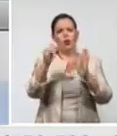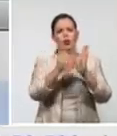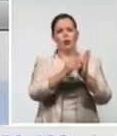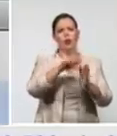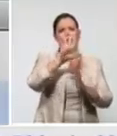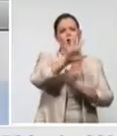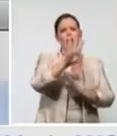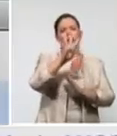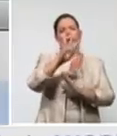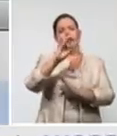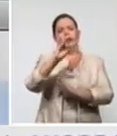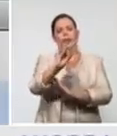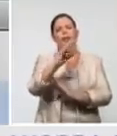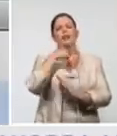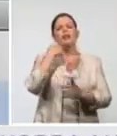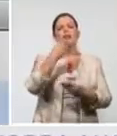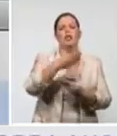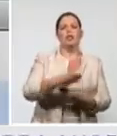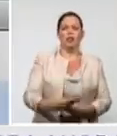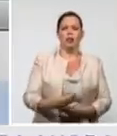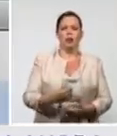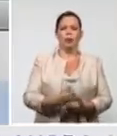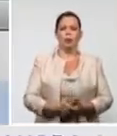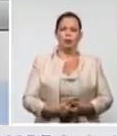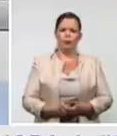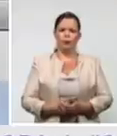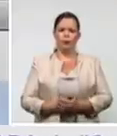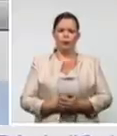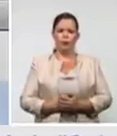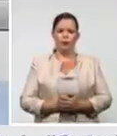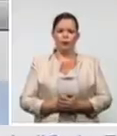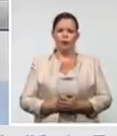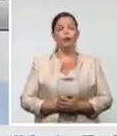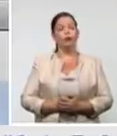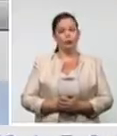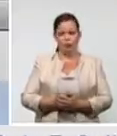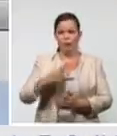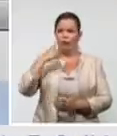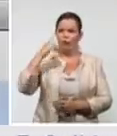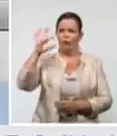418.547 fallecidos, una letalidad de